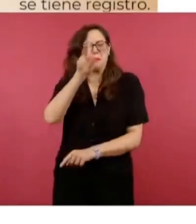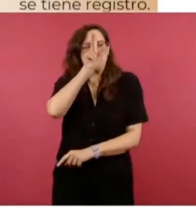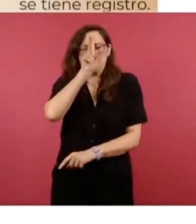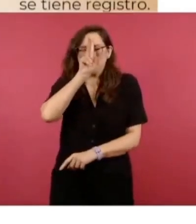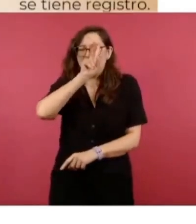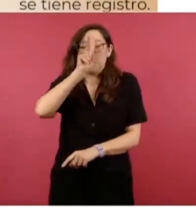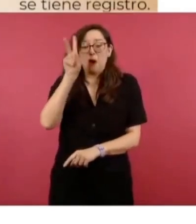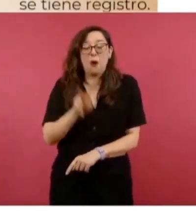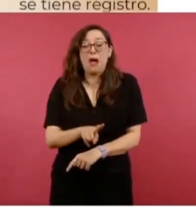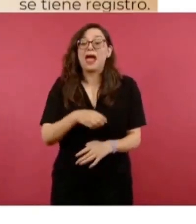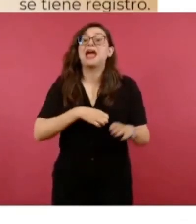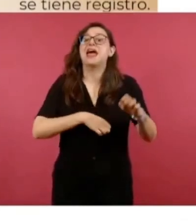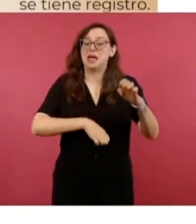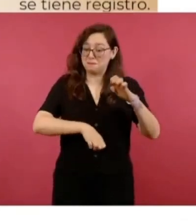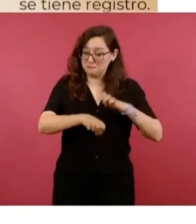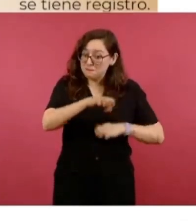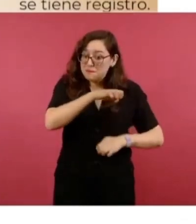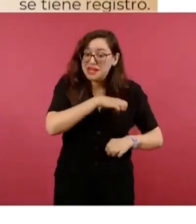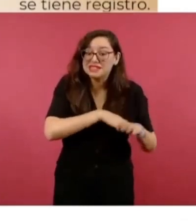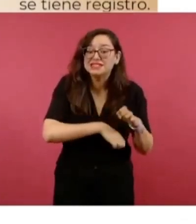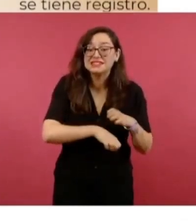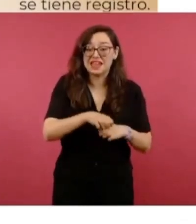al que fue secretario de Gobernación.